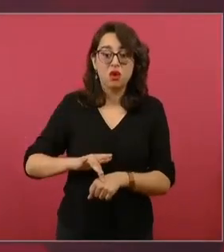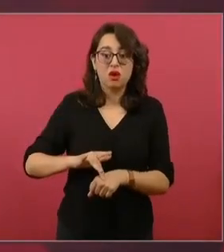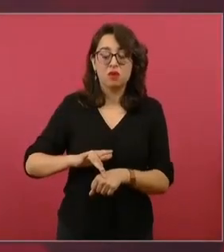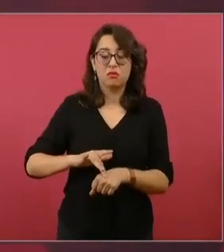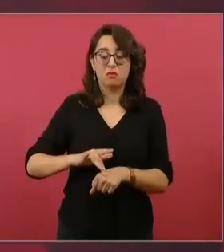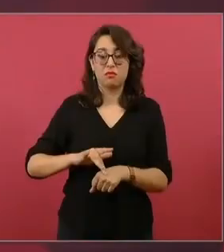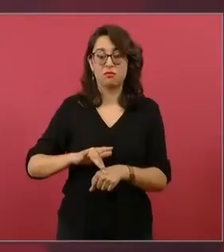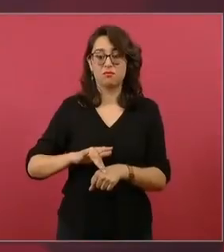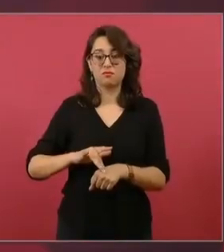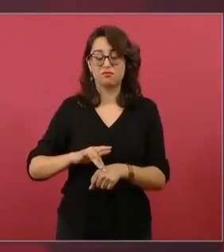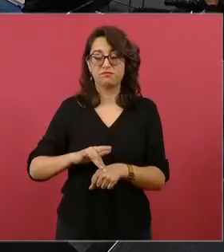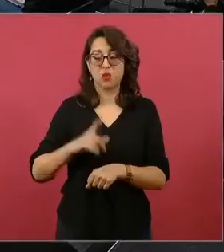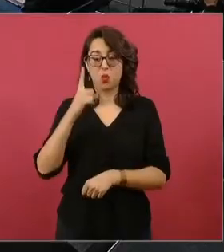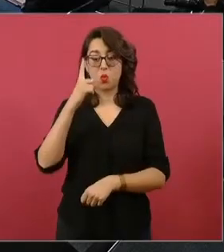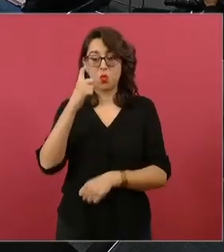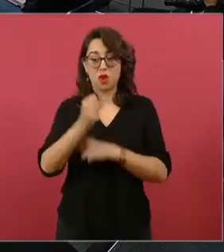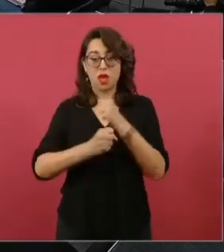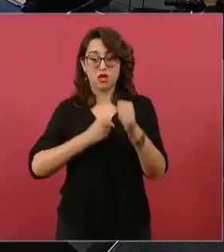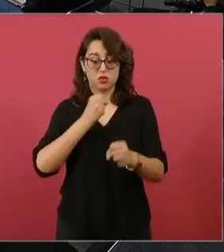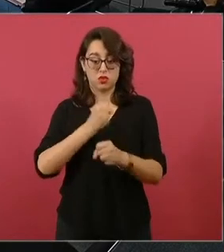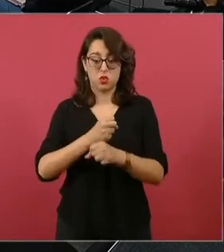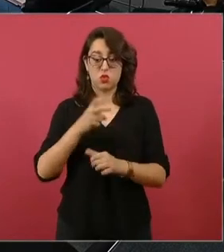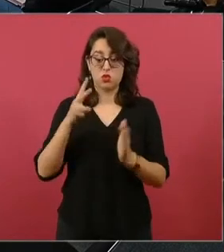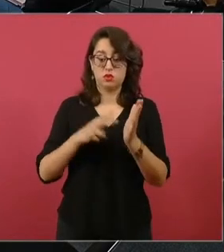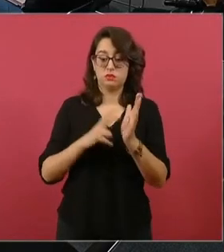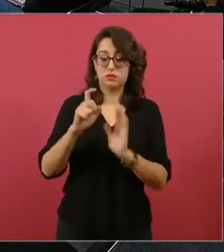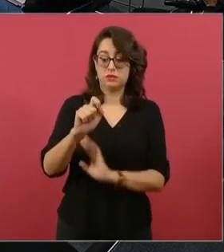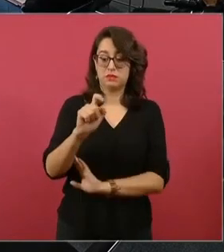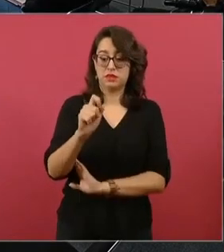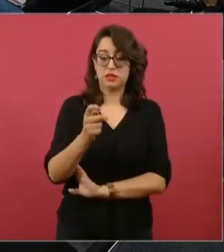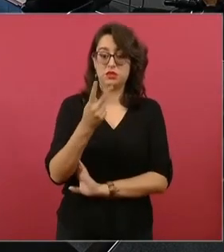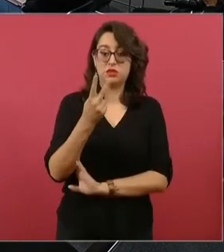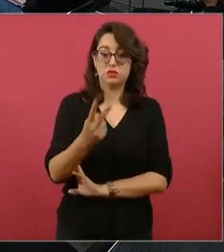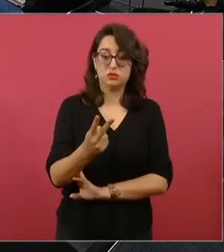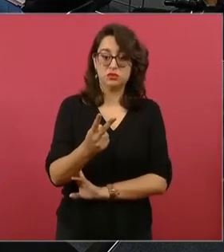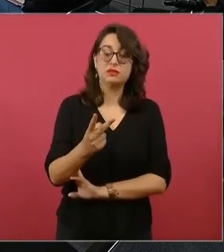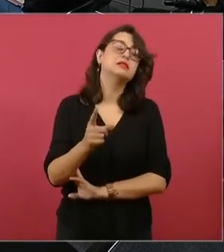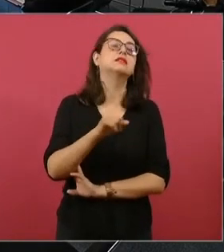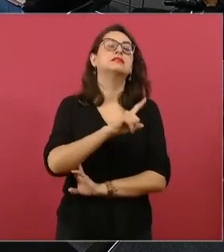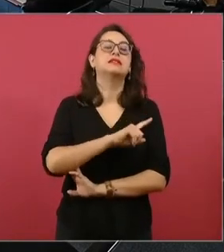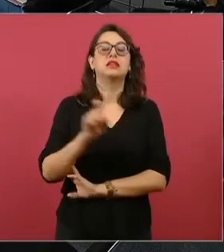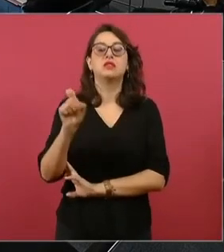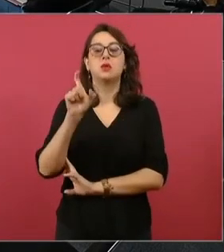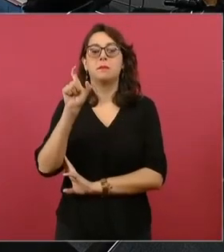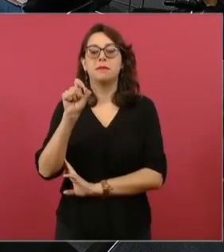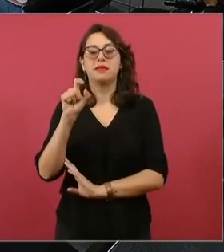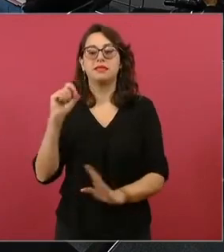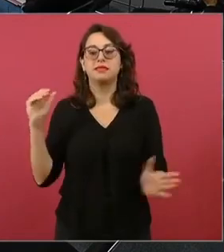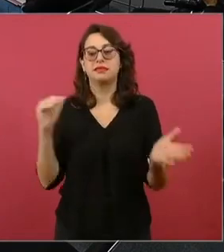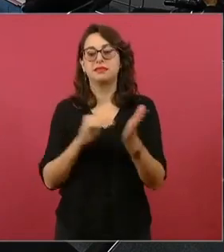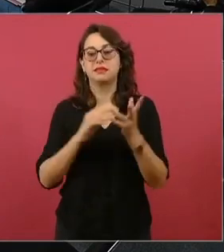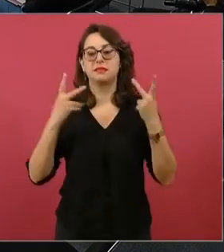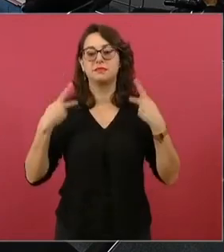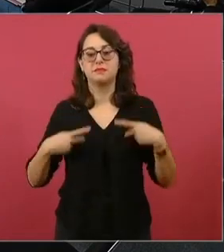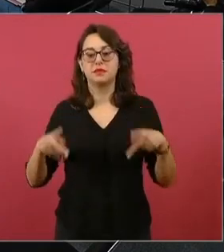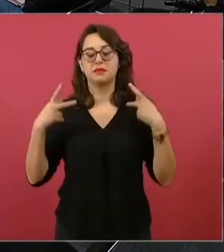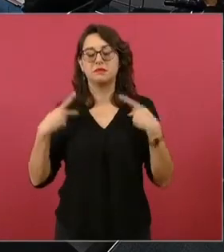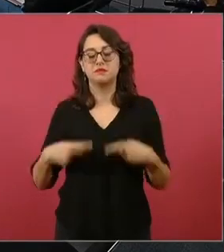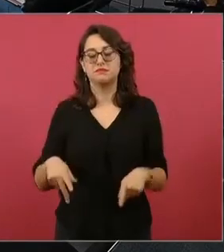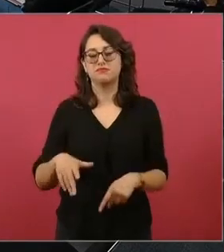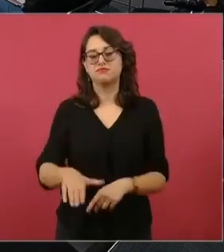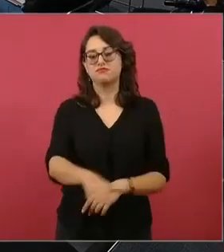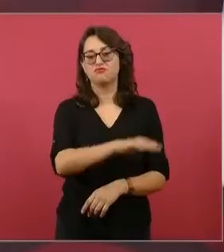en 2022 por fentanilo en Estados Unidos, de